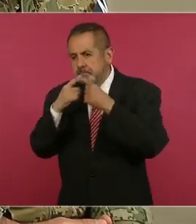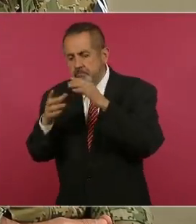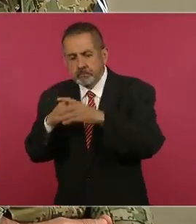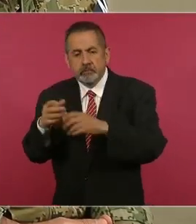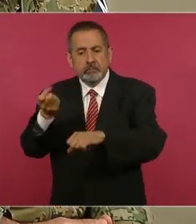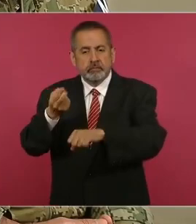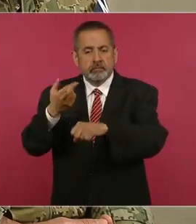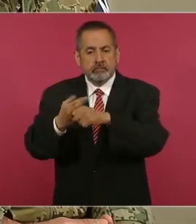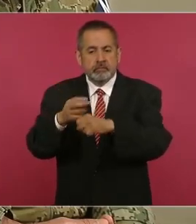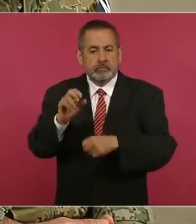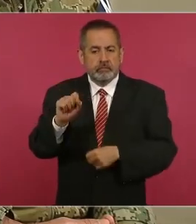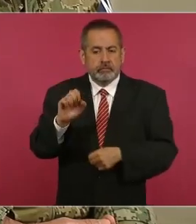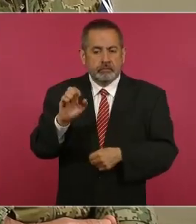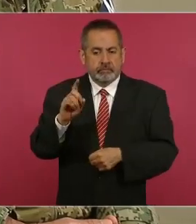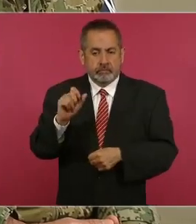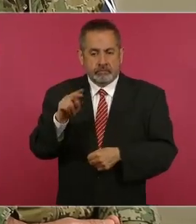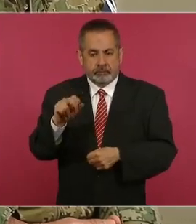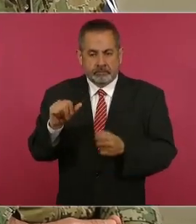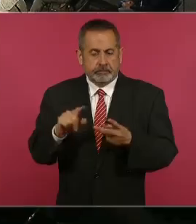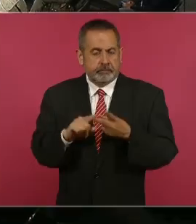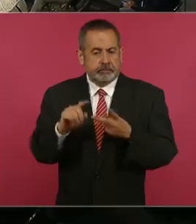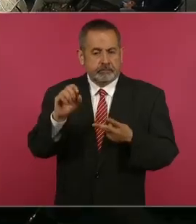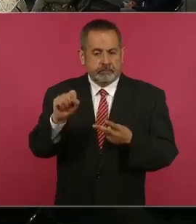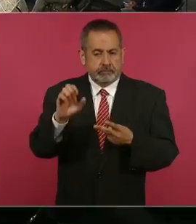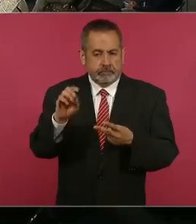tanto el secretario de Defensa como el secretario de Marina,